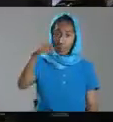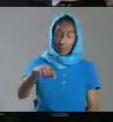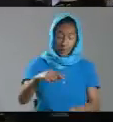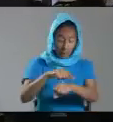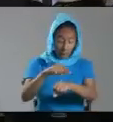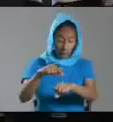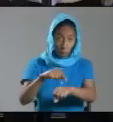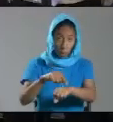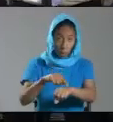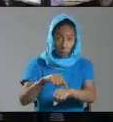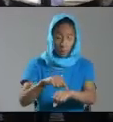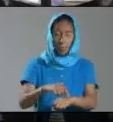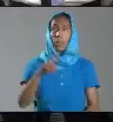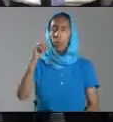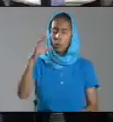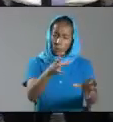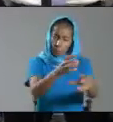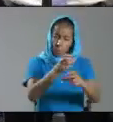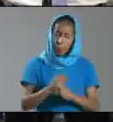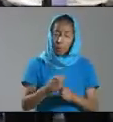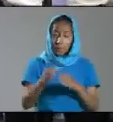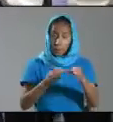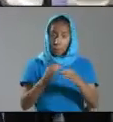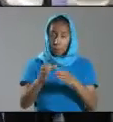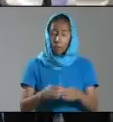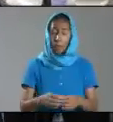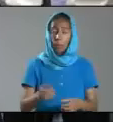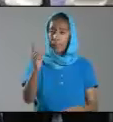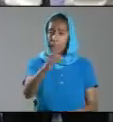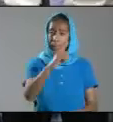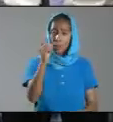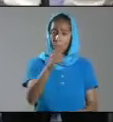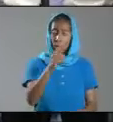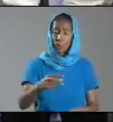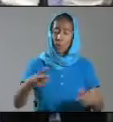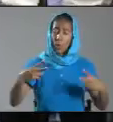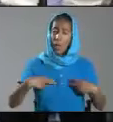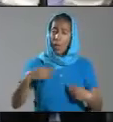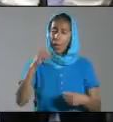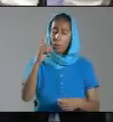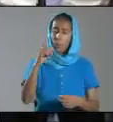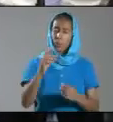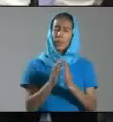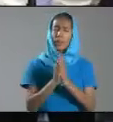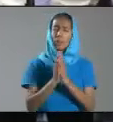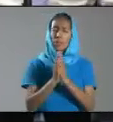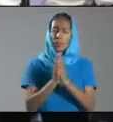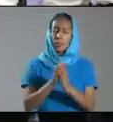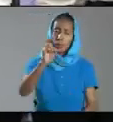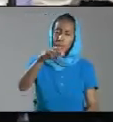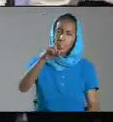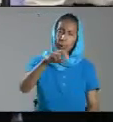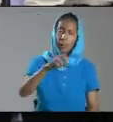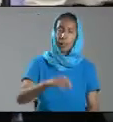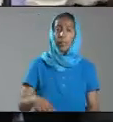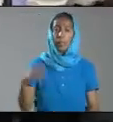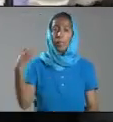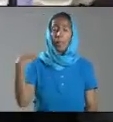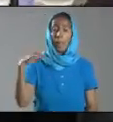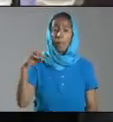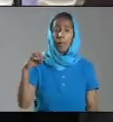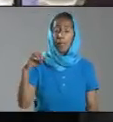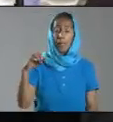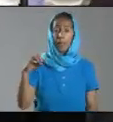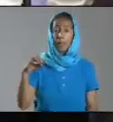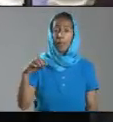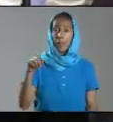hora, Señor, tú tomes el control de todo, Padre. Hay unas solicitudes aquí, hermanos, para aquellos hermanos que